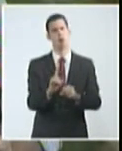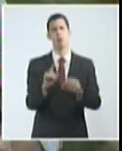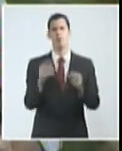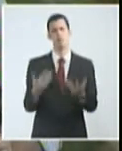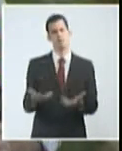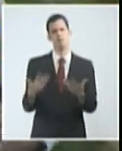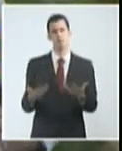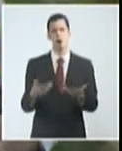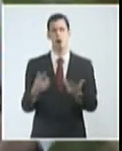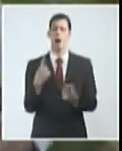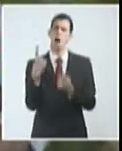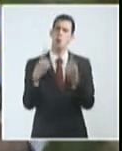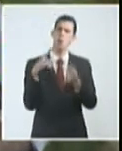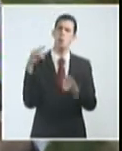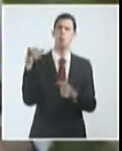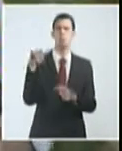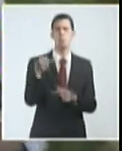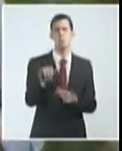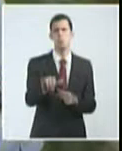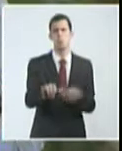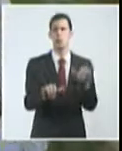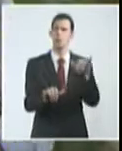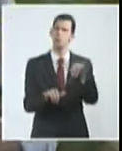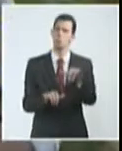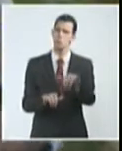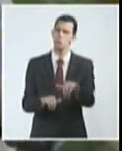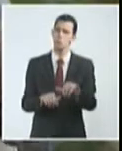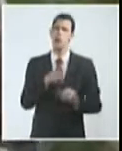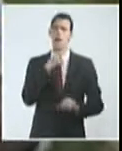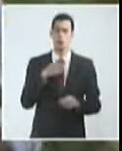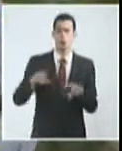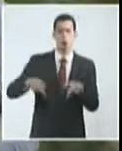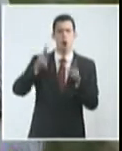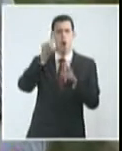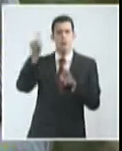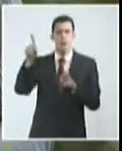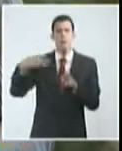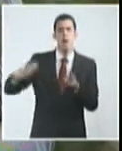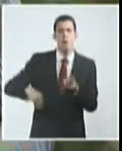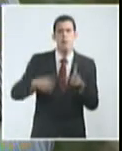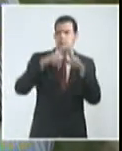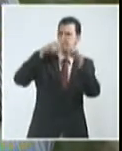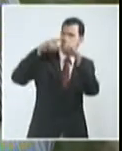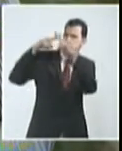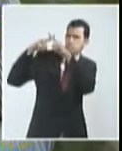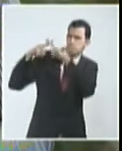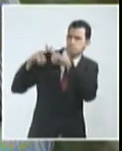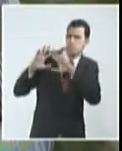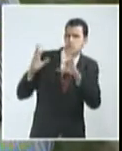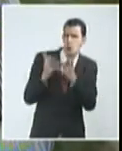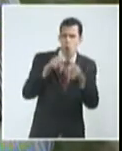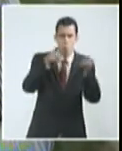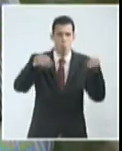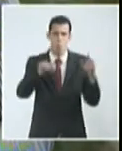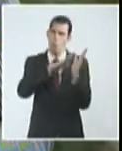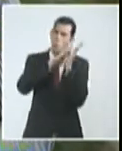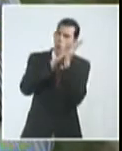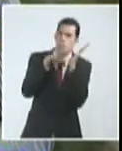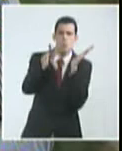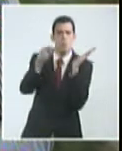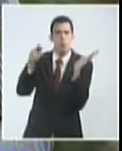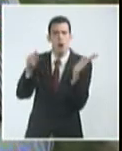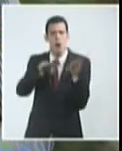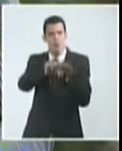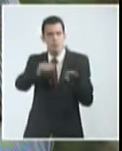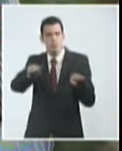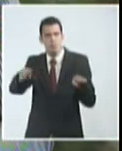planta hotelera y hubo un esfuerzo tremendo para recuperar capacidades, para crear mejores condiciones en los hoteles, y eso